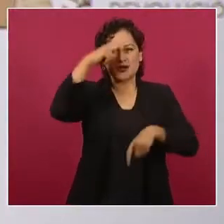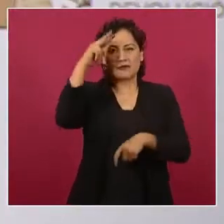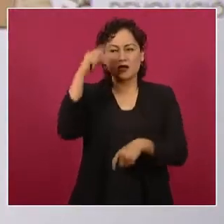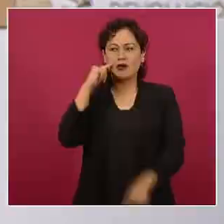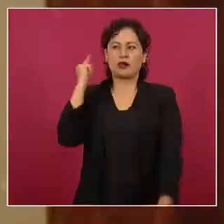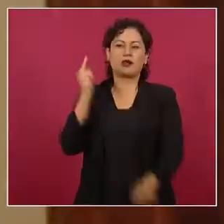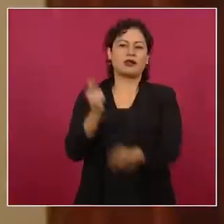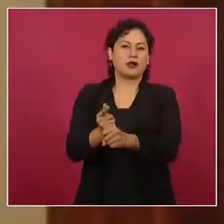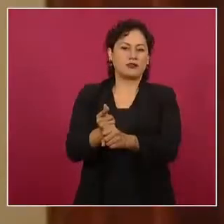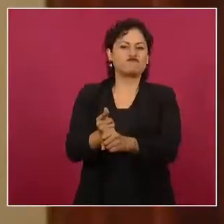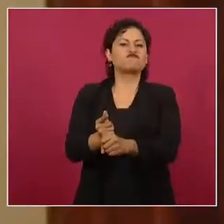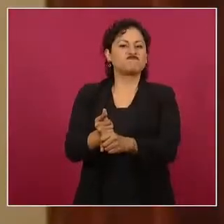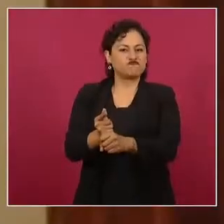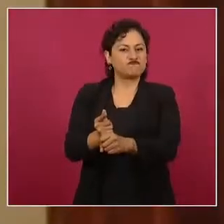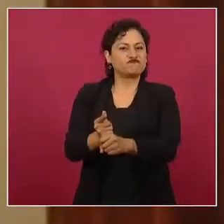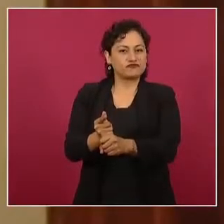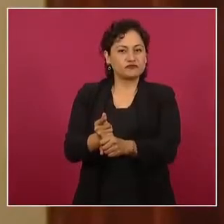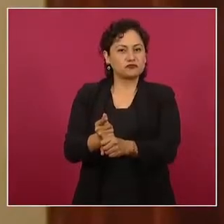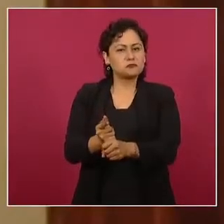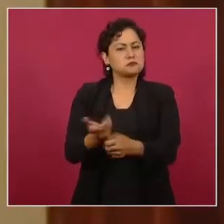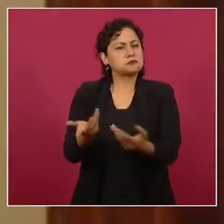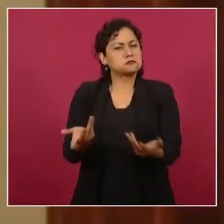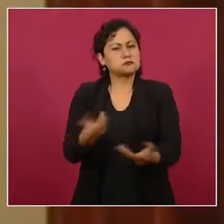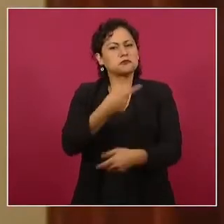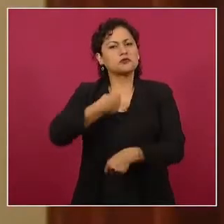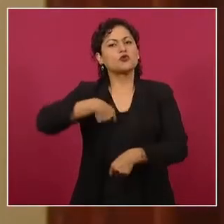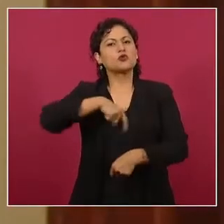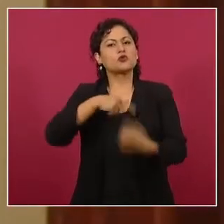seguir trabajando para demostrarle a México